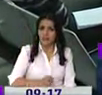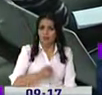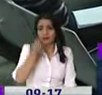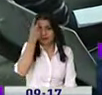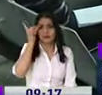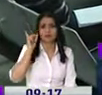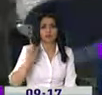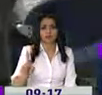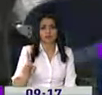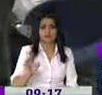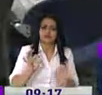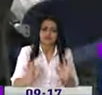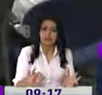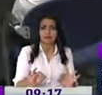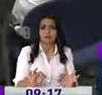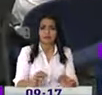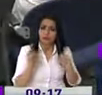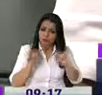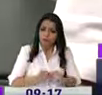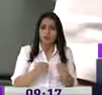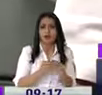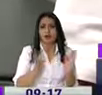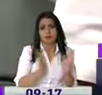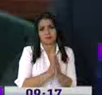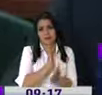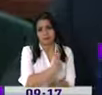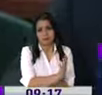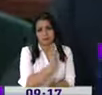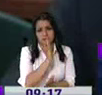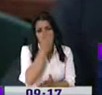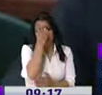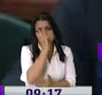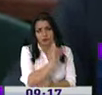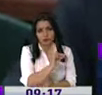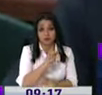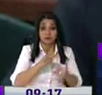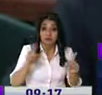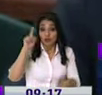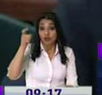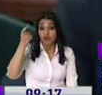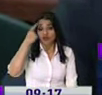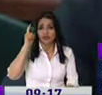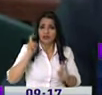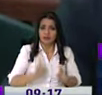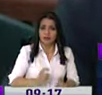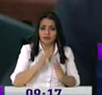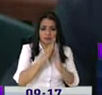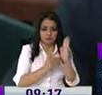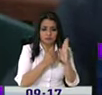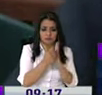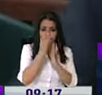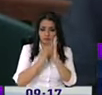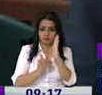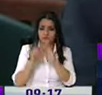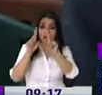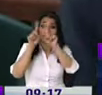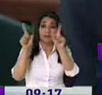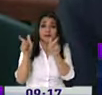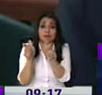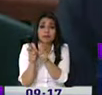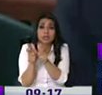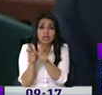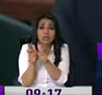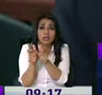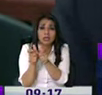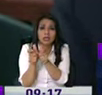tomar decisiones viables para poder aplicar esta medida. Pero el gobierno debería establecer tablas de discriminación a las empresas pequeñas, sobre